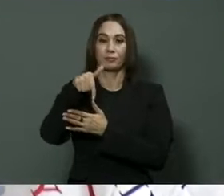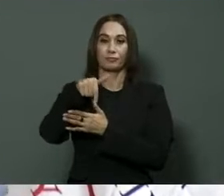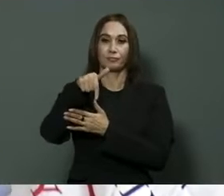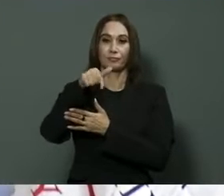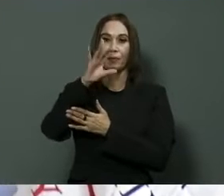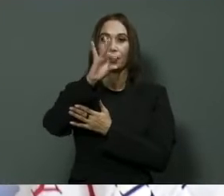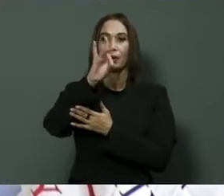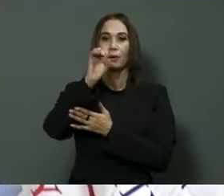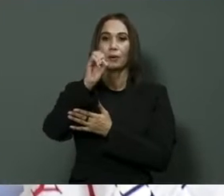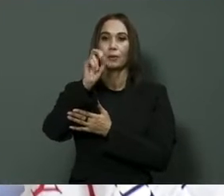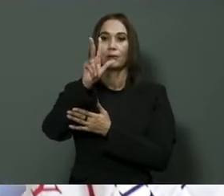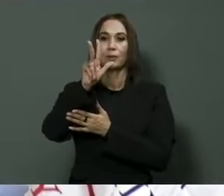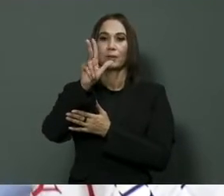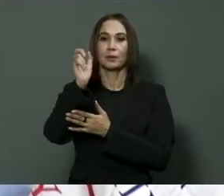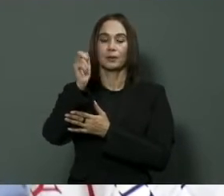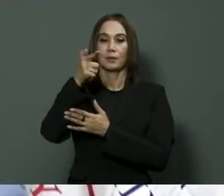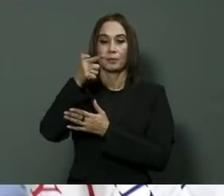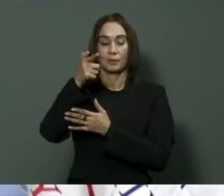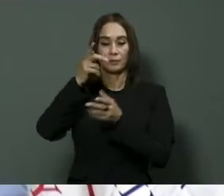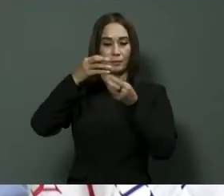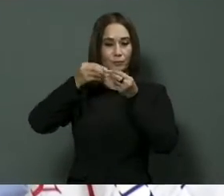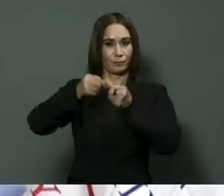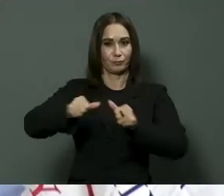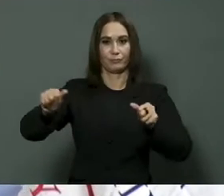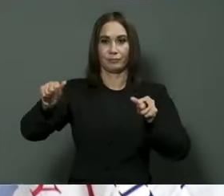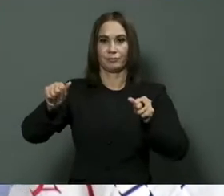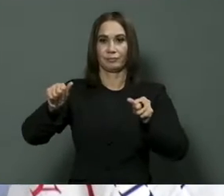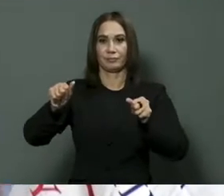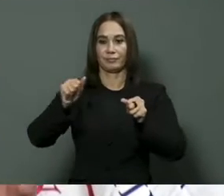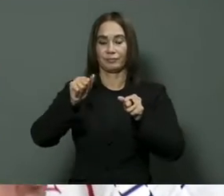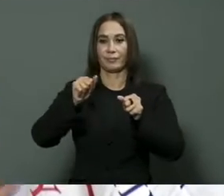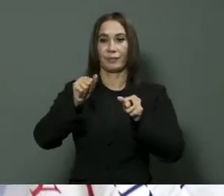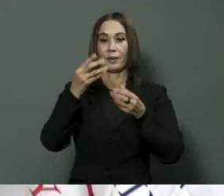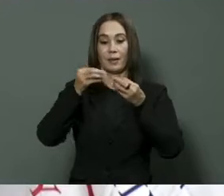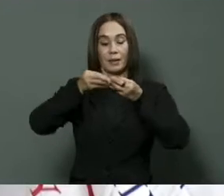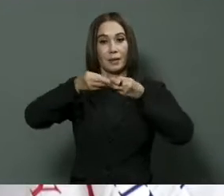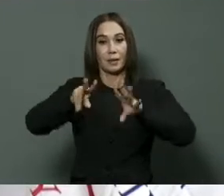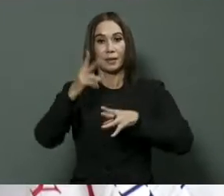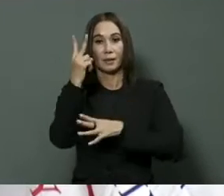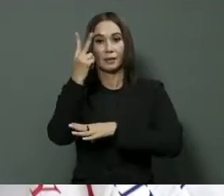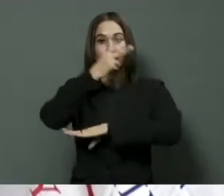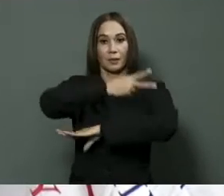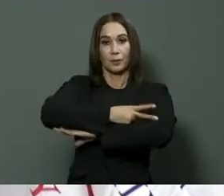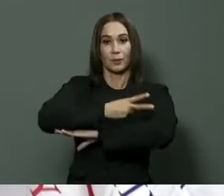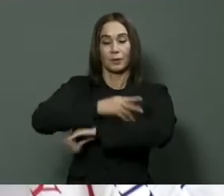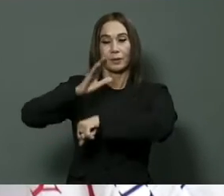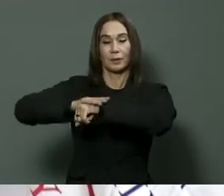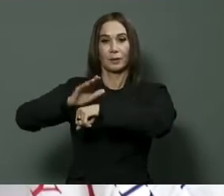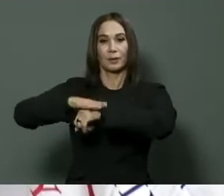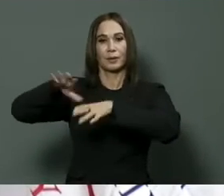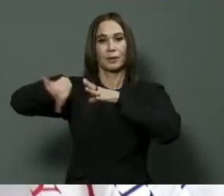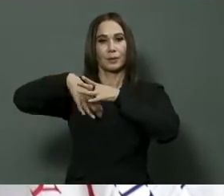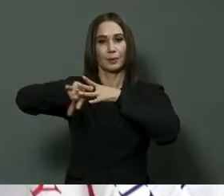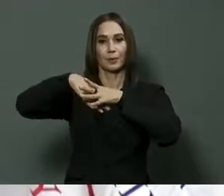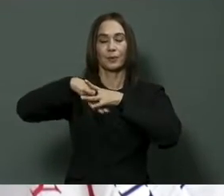de 803 armas de fuego. Y hace unos días llamamos a un concurso